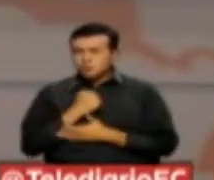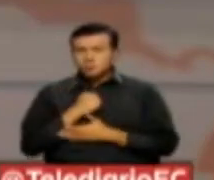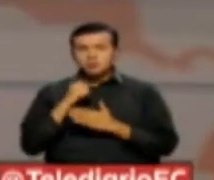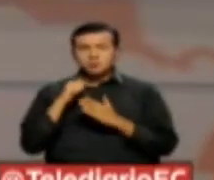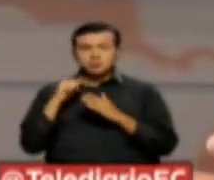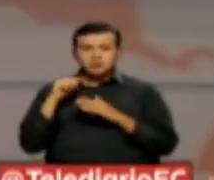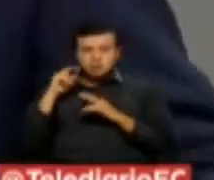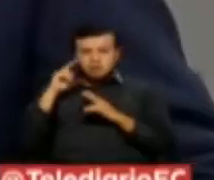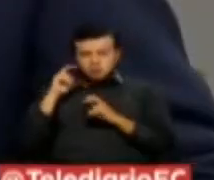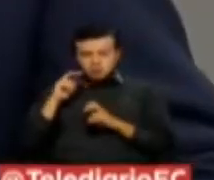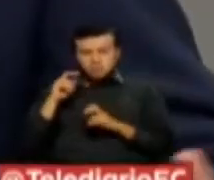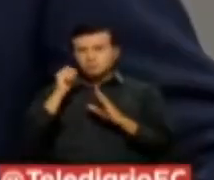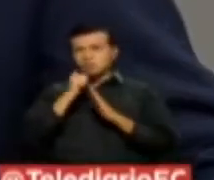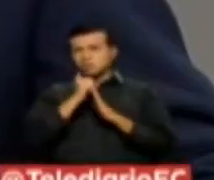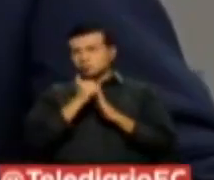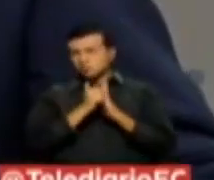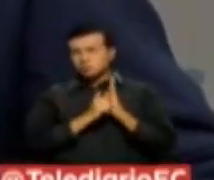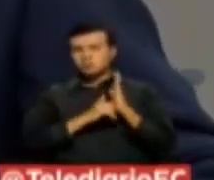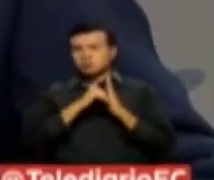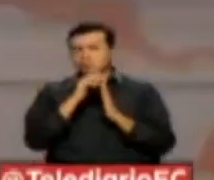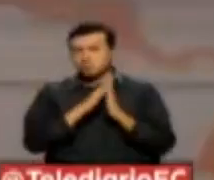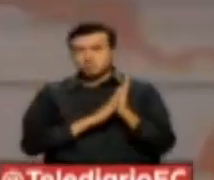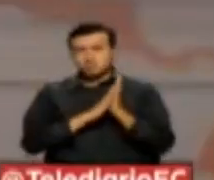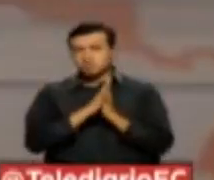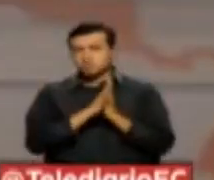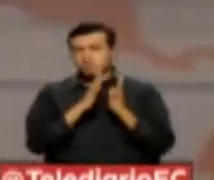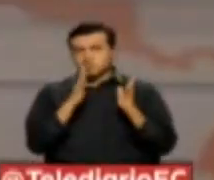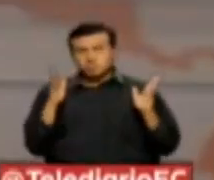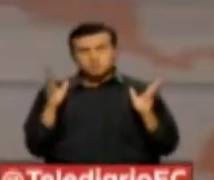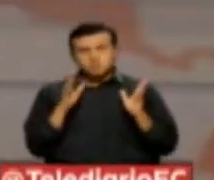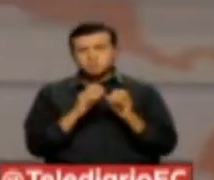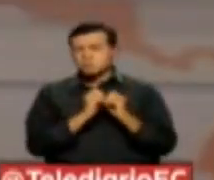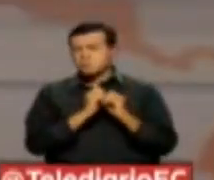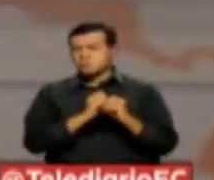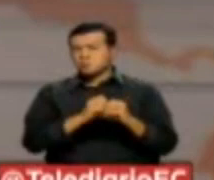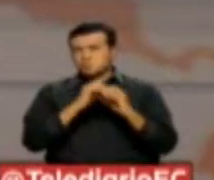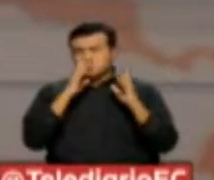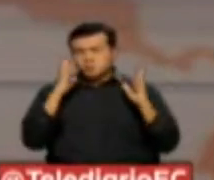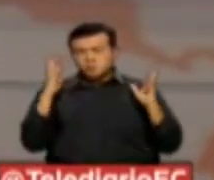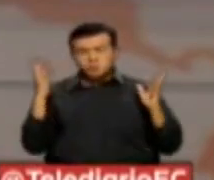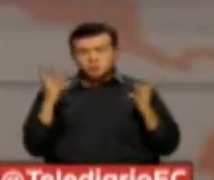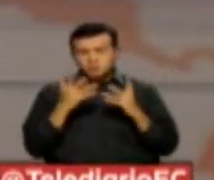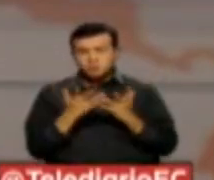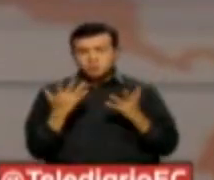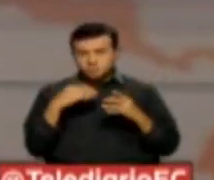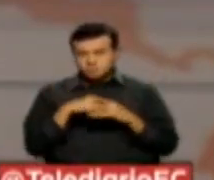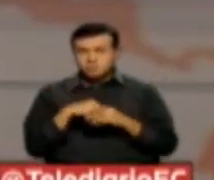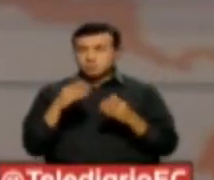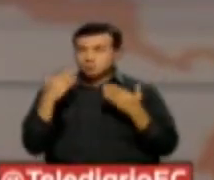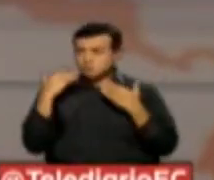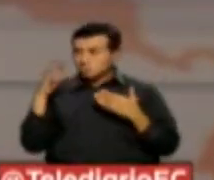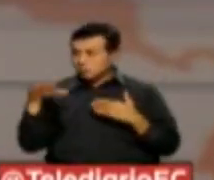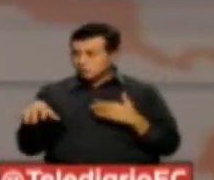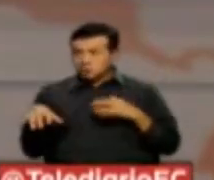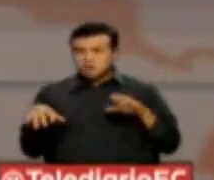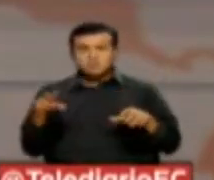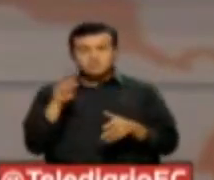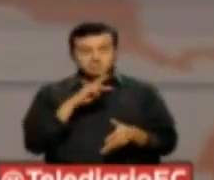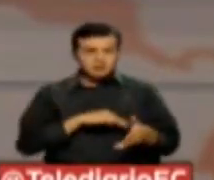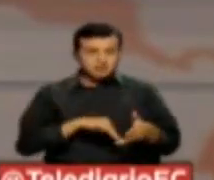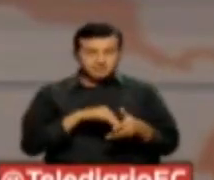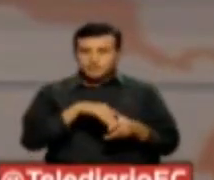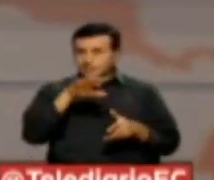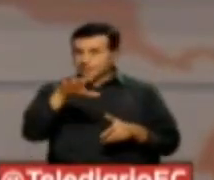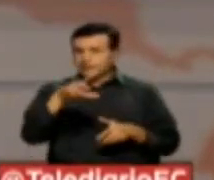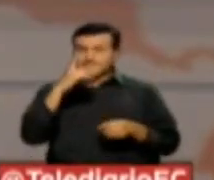arqueología de pinturas y si tenemos una enorme reserva lo tenemos en guayaquil y lo tenemos en manabí lo